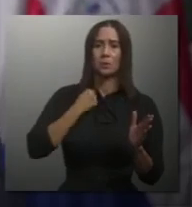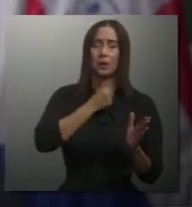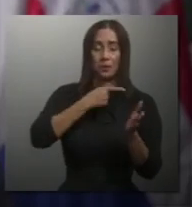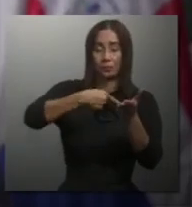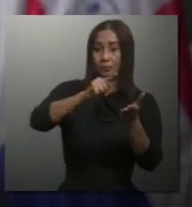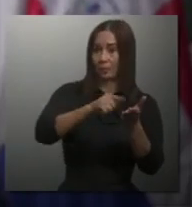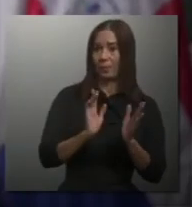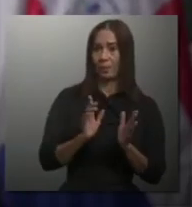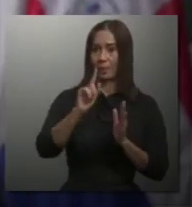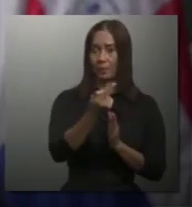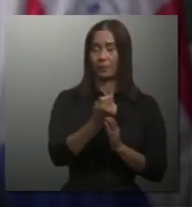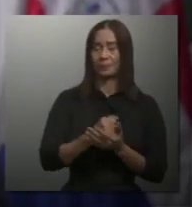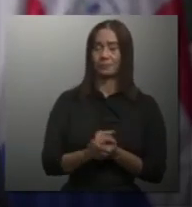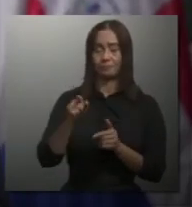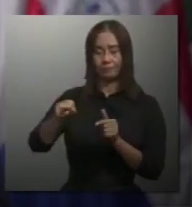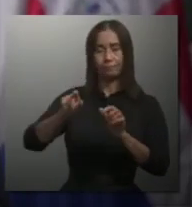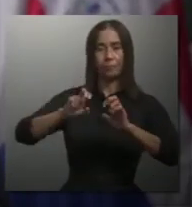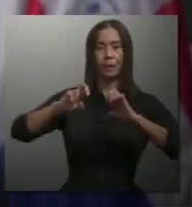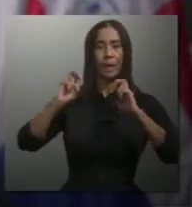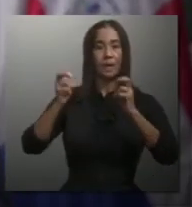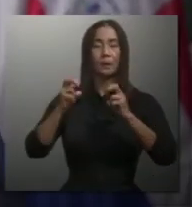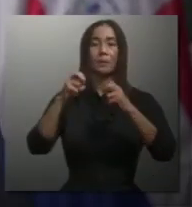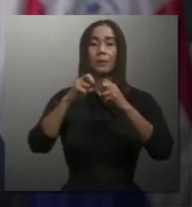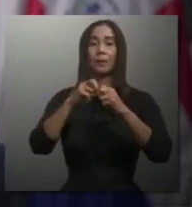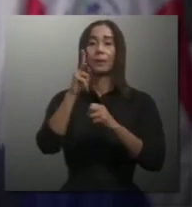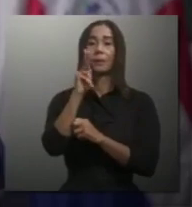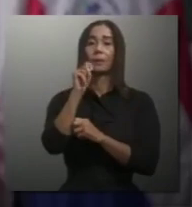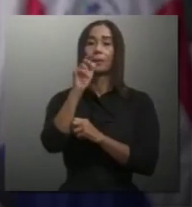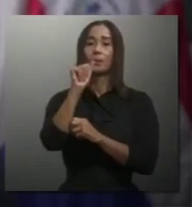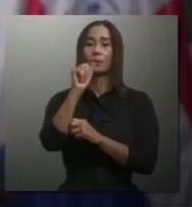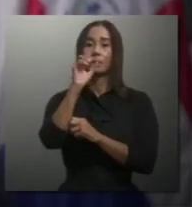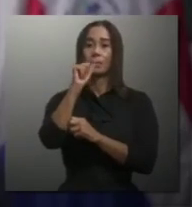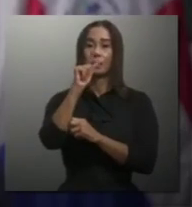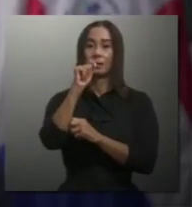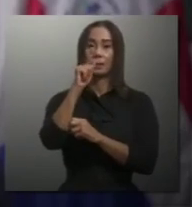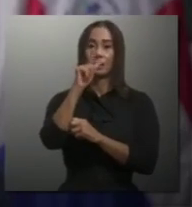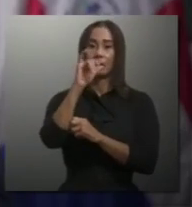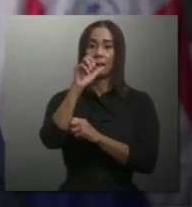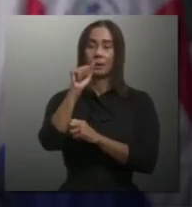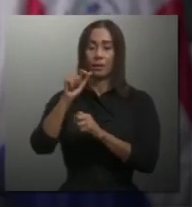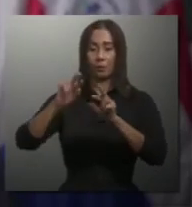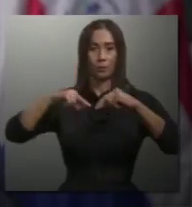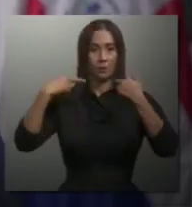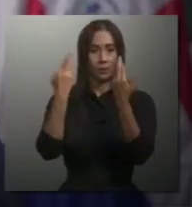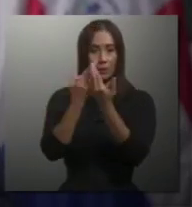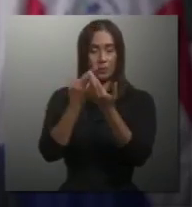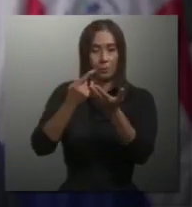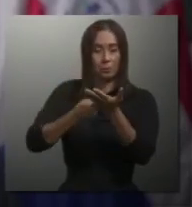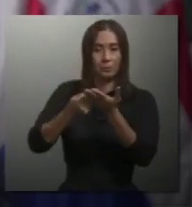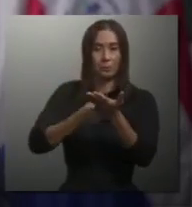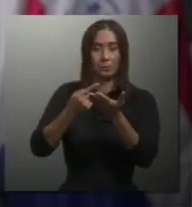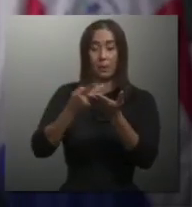de tropas rusas por el este del país, mientras crece el número de muertos y parte de la población de Kyiv intenta dejar